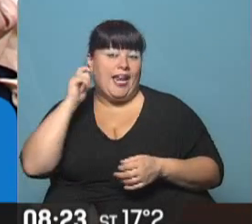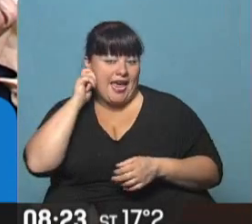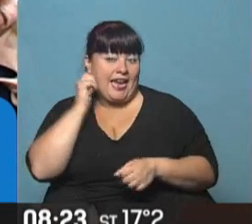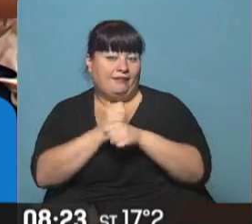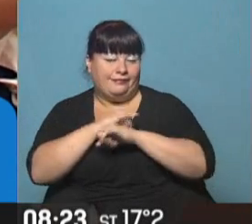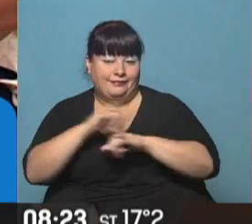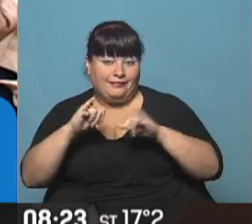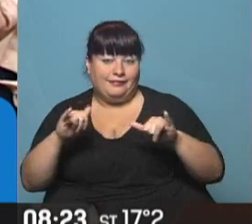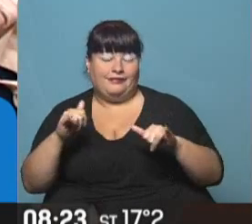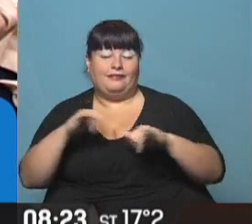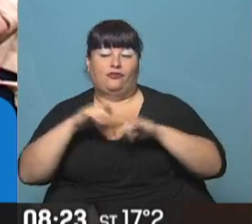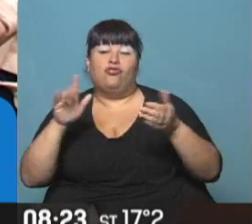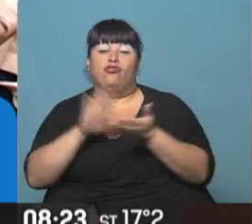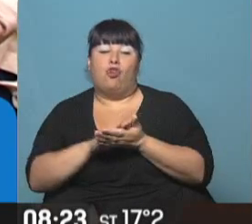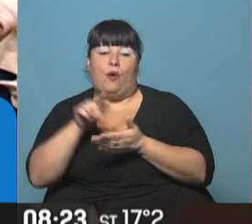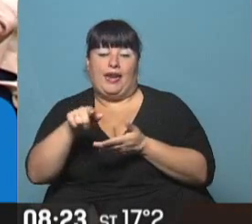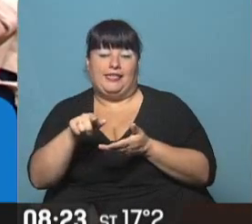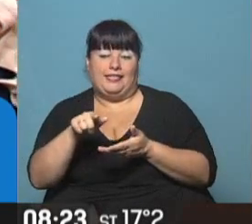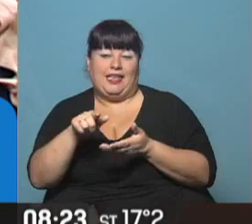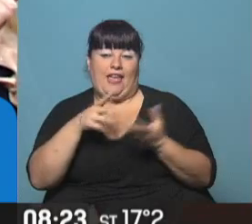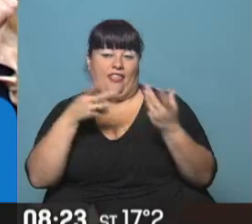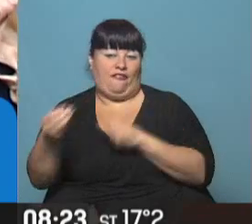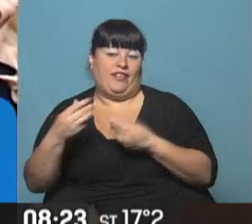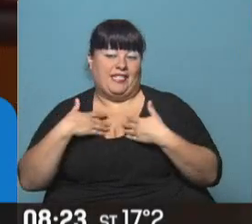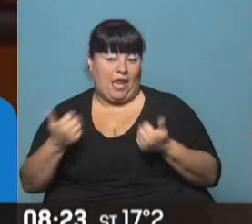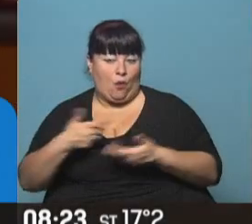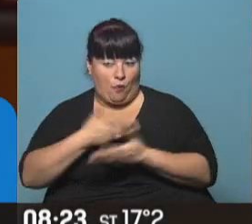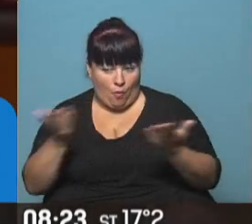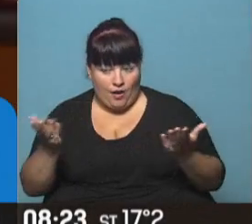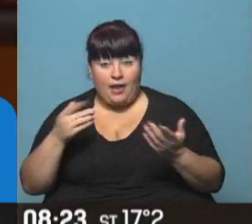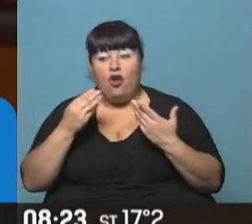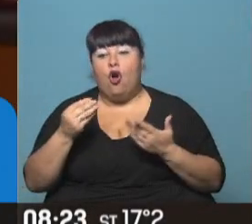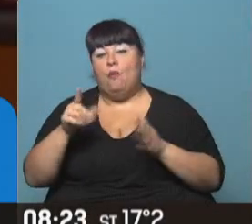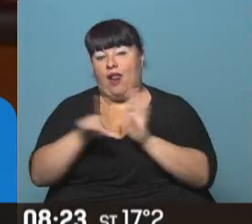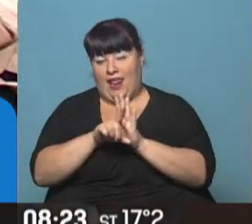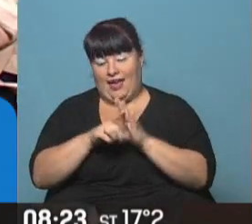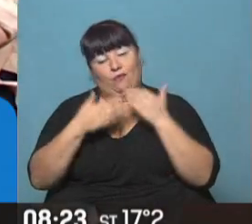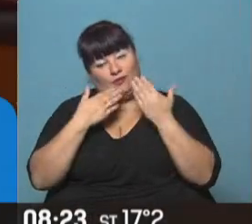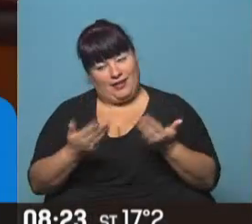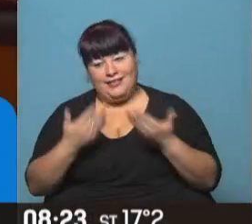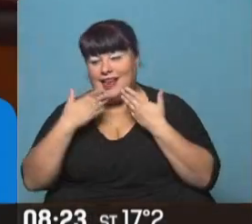está divulgando este tipo de defensa a la salud pública a través de las medidas. Muchas gracias. Gracias a Belén, ustedes. un placer.